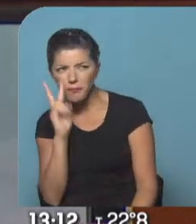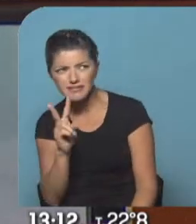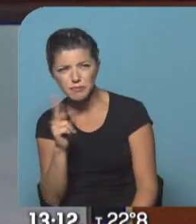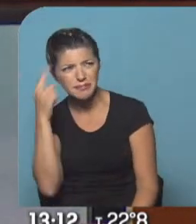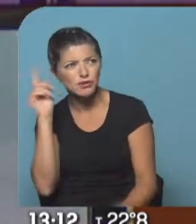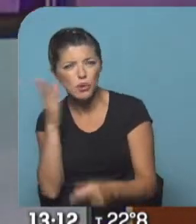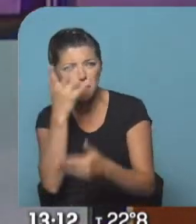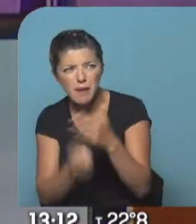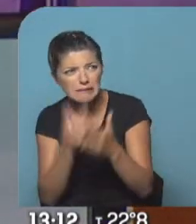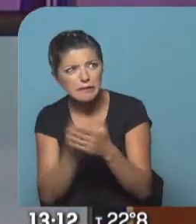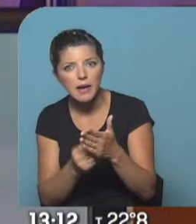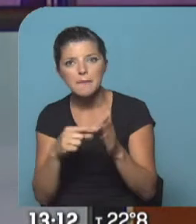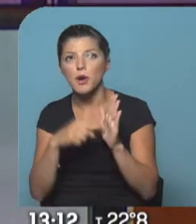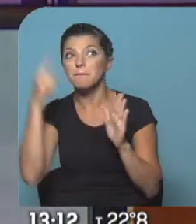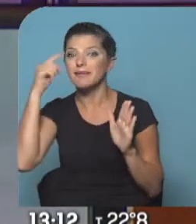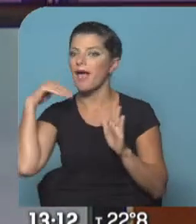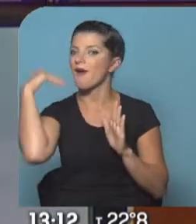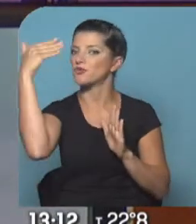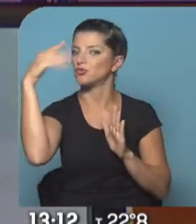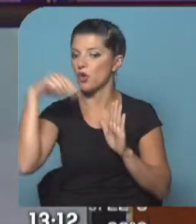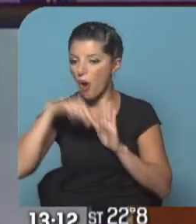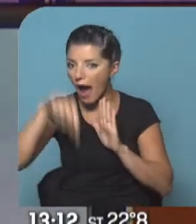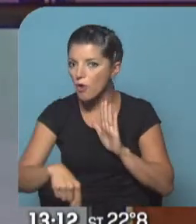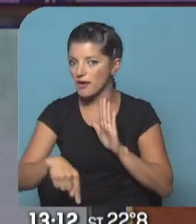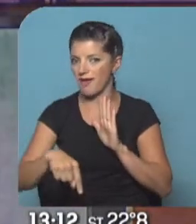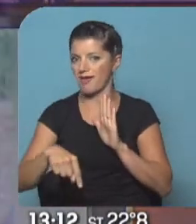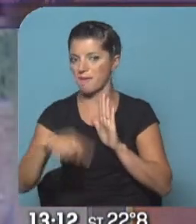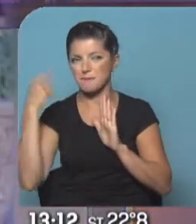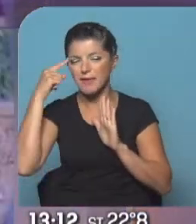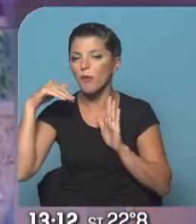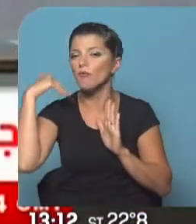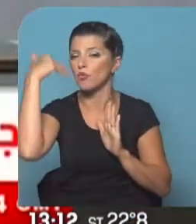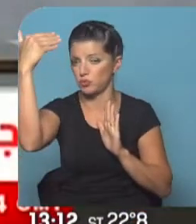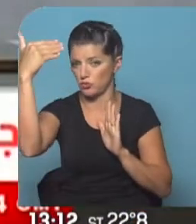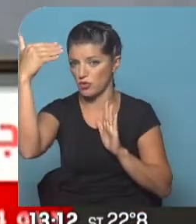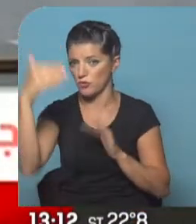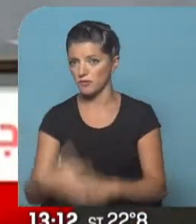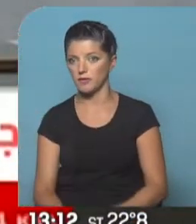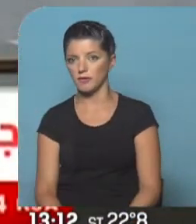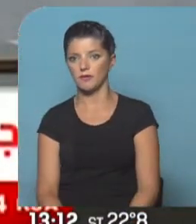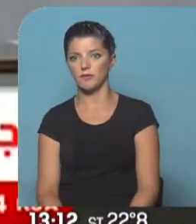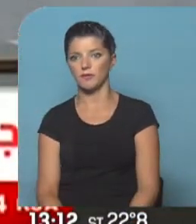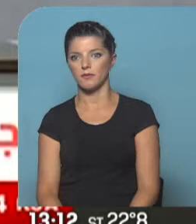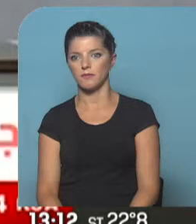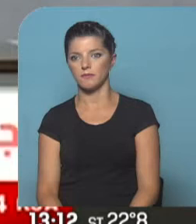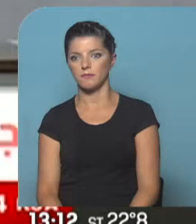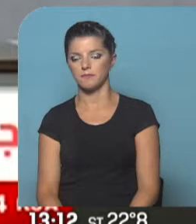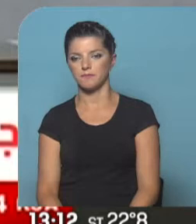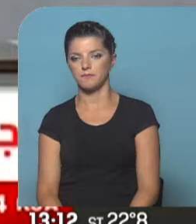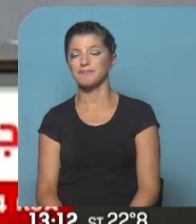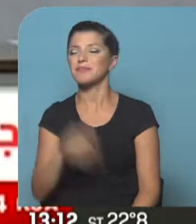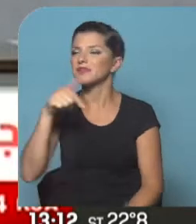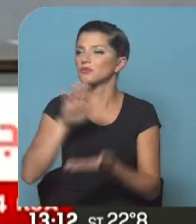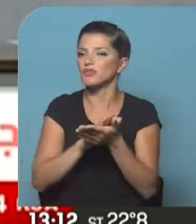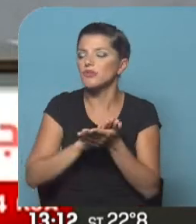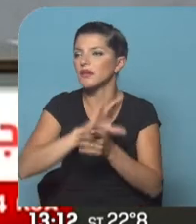apuesta a largo, no apuesta a corto, me parece. Y yo no creo que todo este tipo de purga que está pasando es